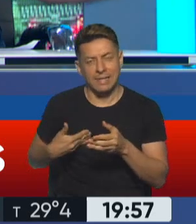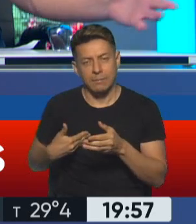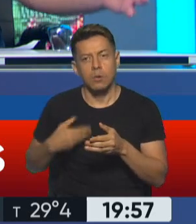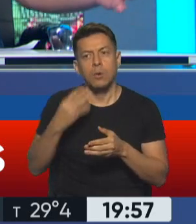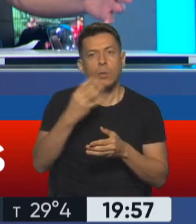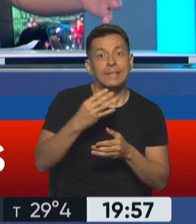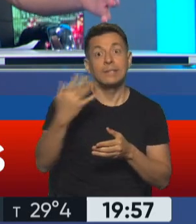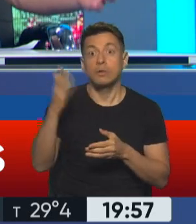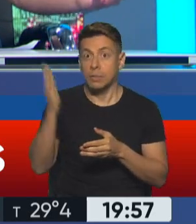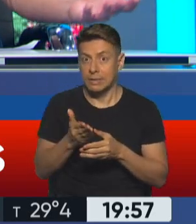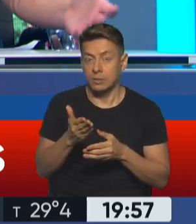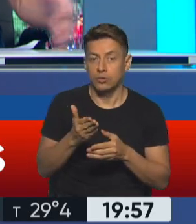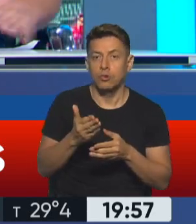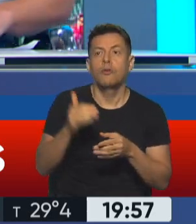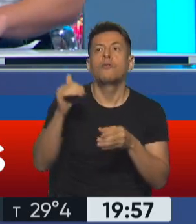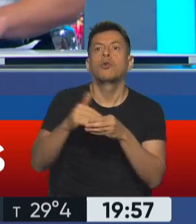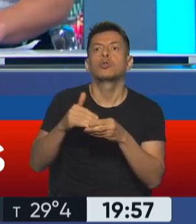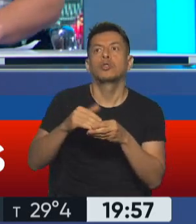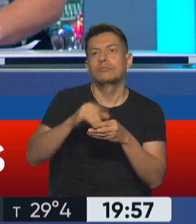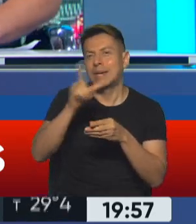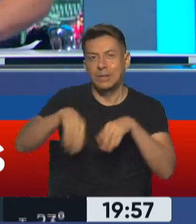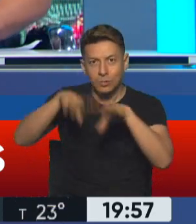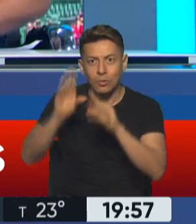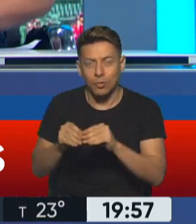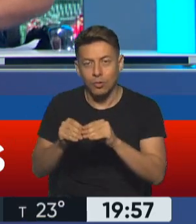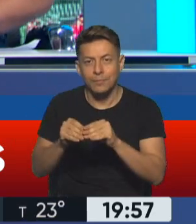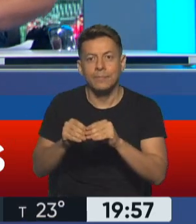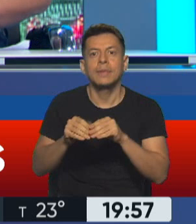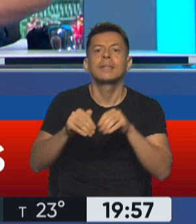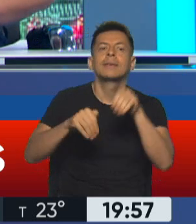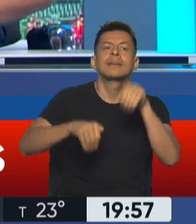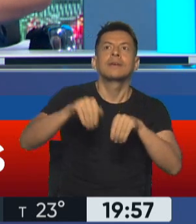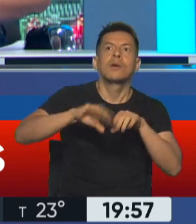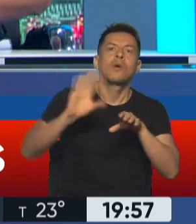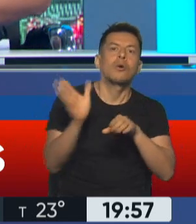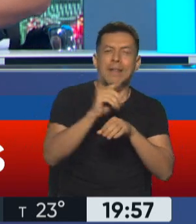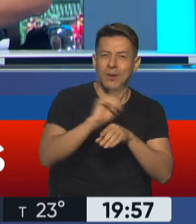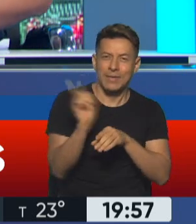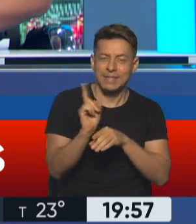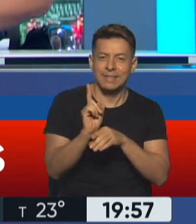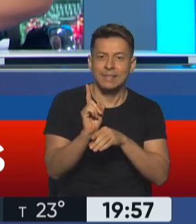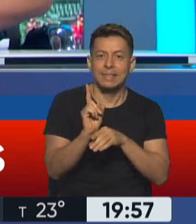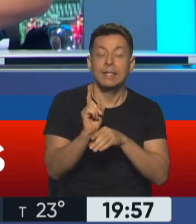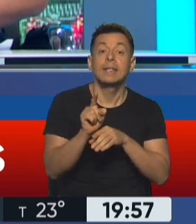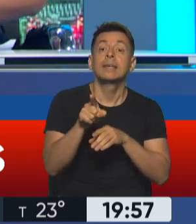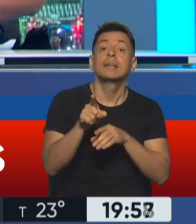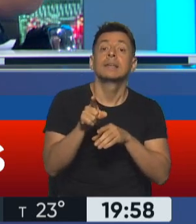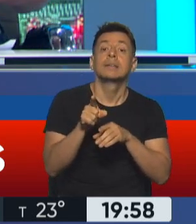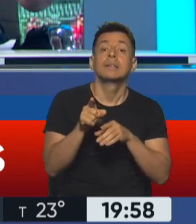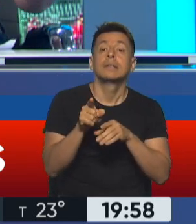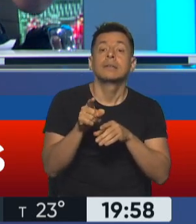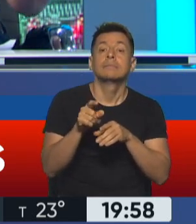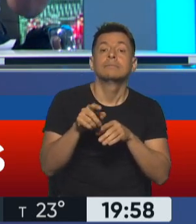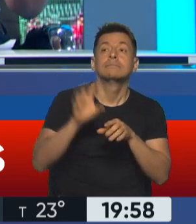si contamos los global, votos a nivel nacional. Que no es una elección global, ¿no? Que no es una elección global, y que hay que resaltar que el resultado de las